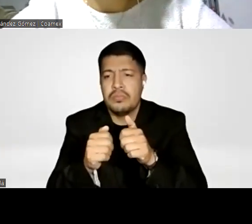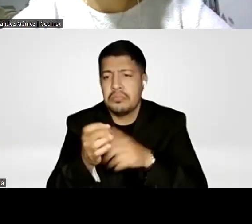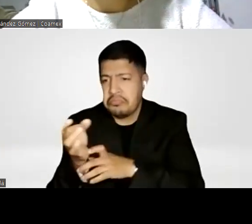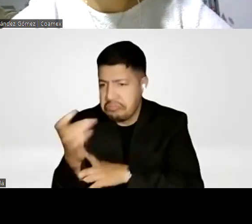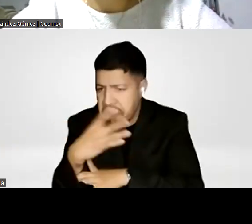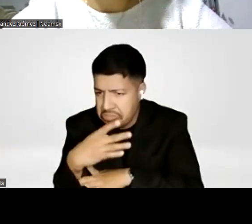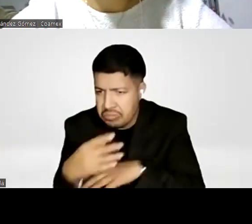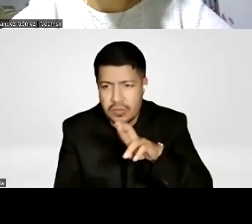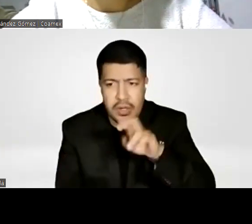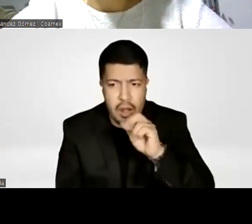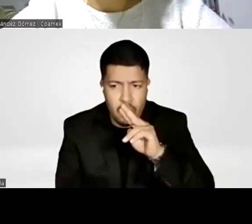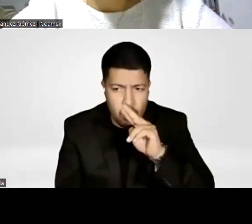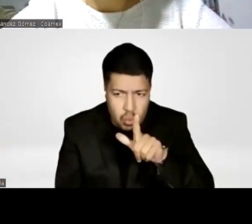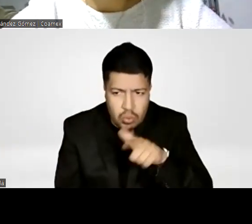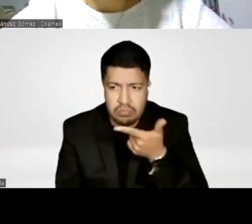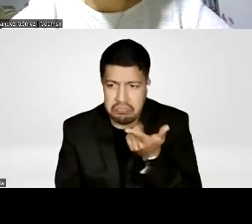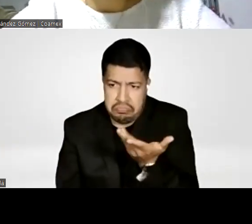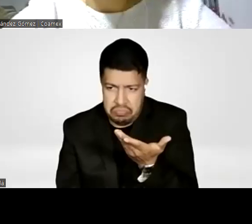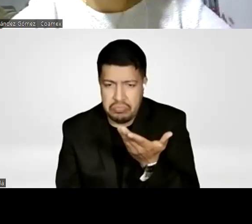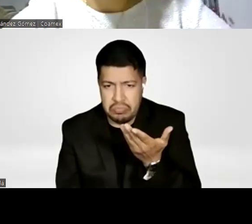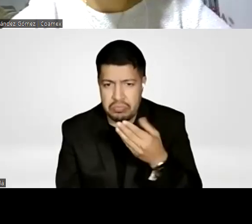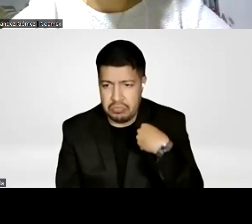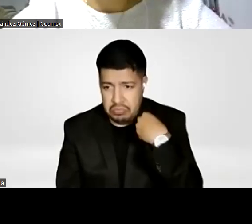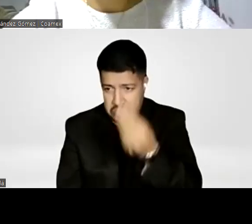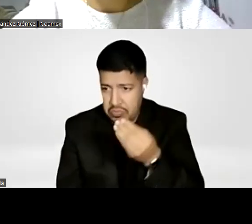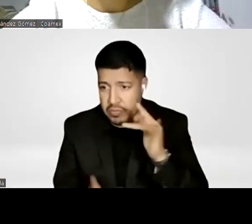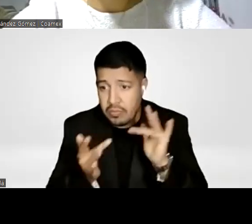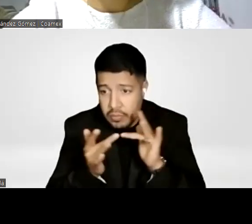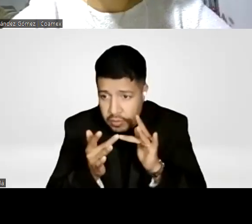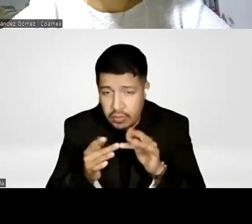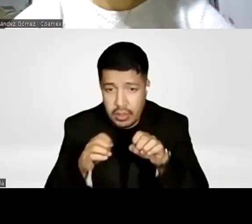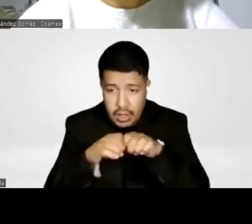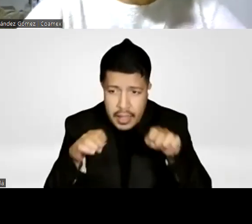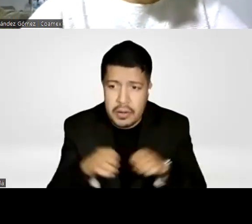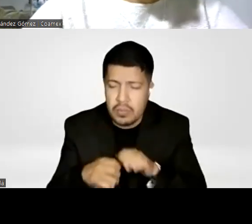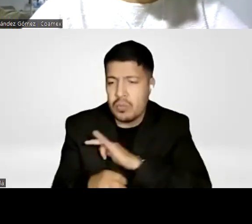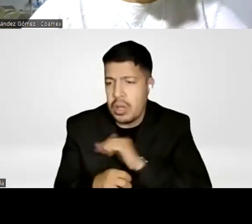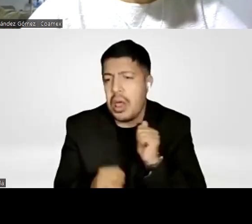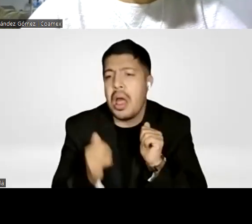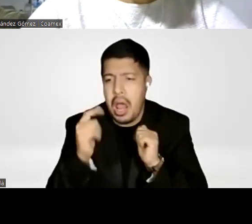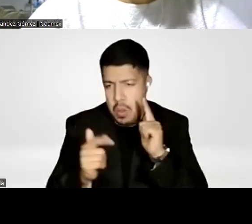ahí el contacto. Podemos incluso trabajar ahí algo en equipo, en conjunto.